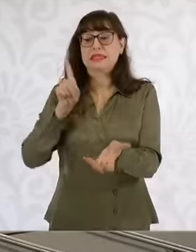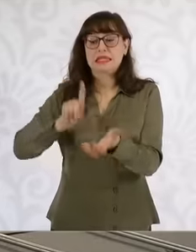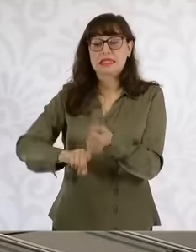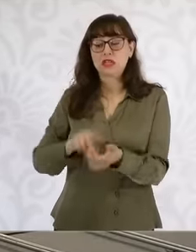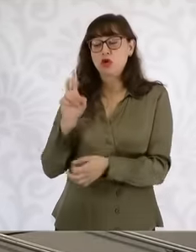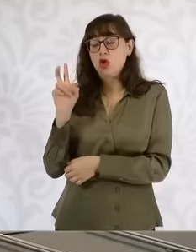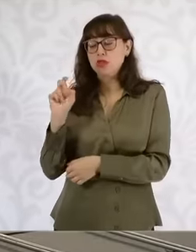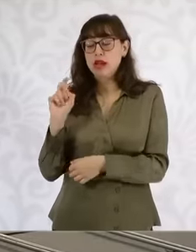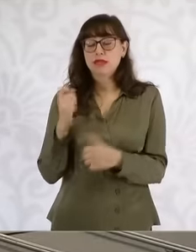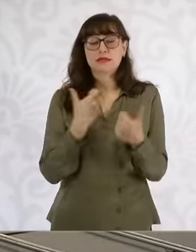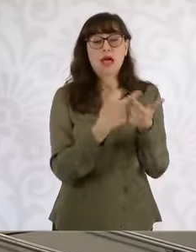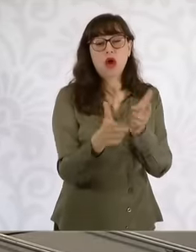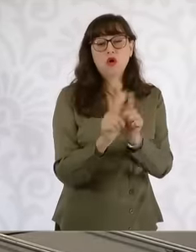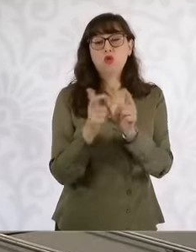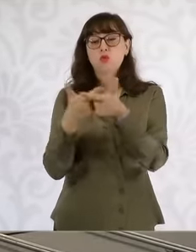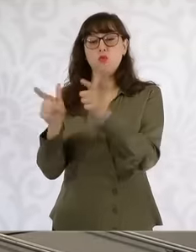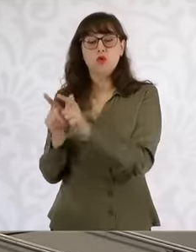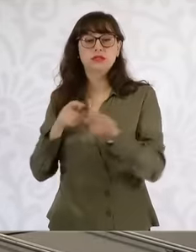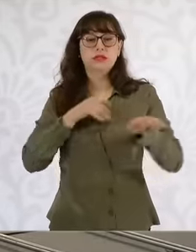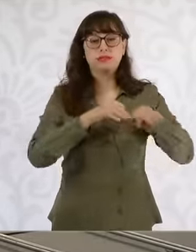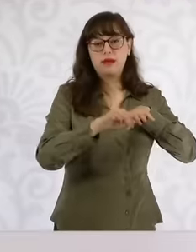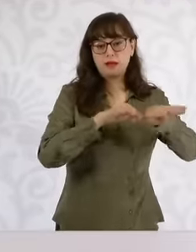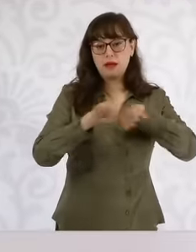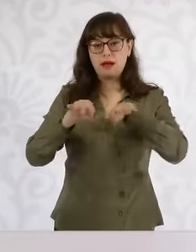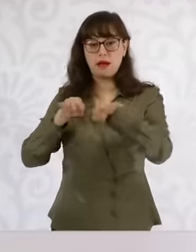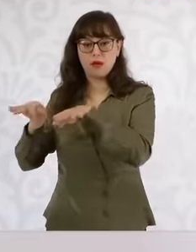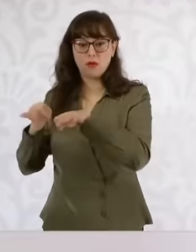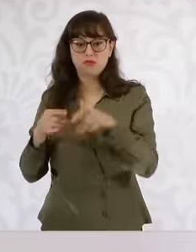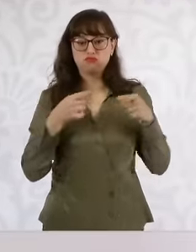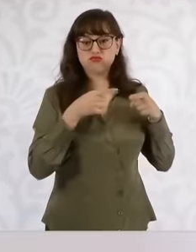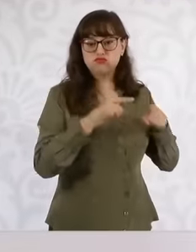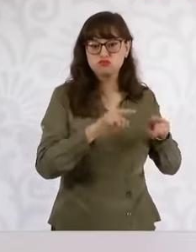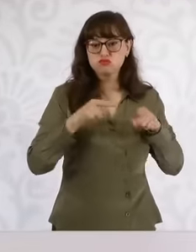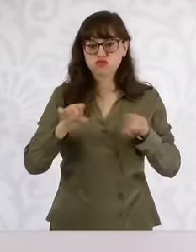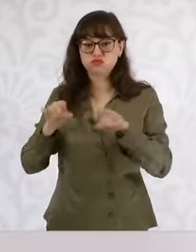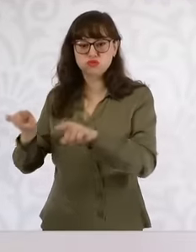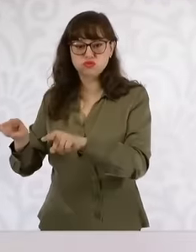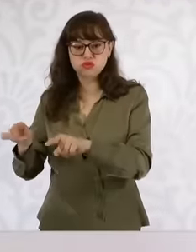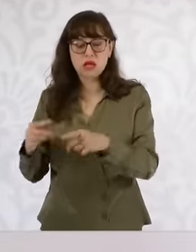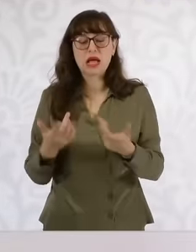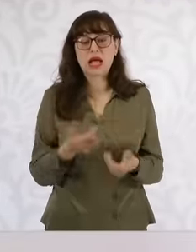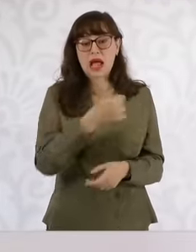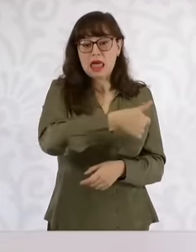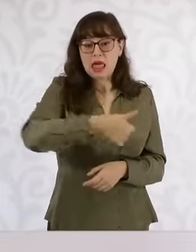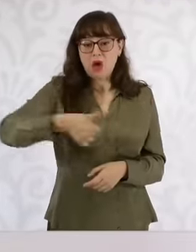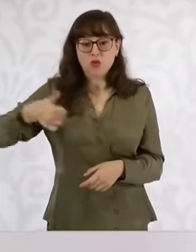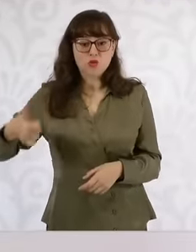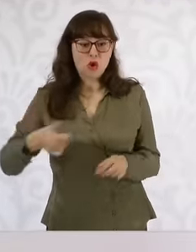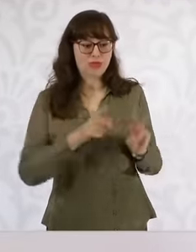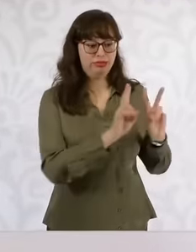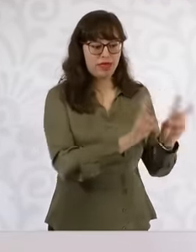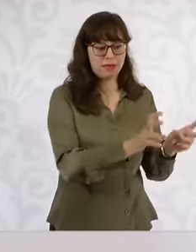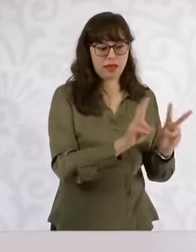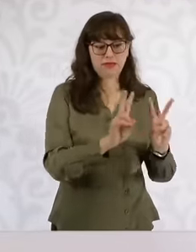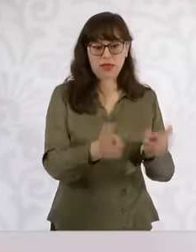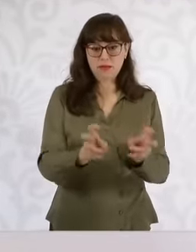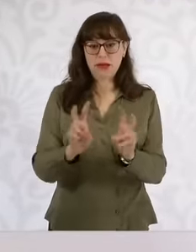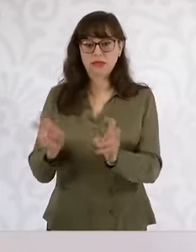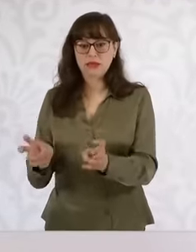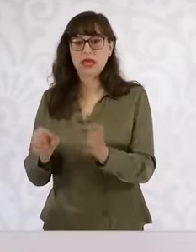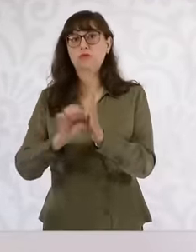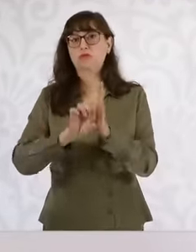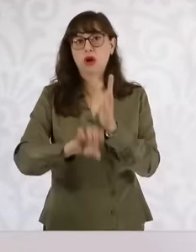voy a detener en ellos, pero van trabajando temas muy específicos, ¿no? Hay grupos de trabajo para